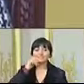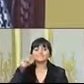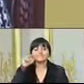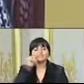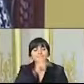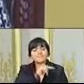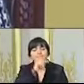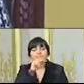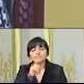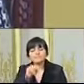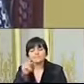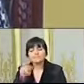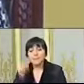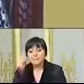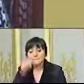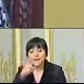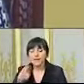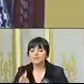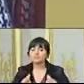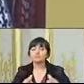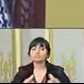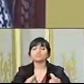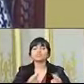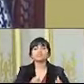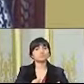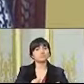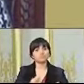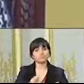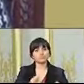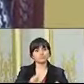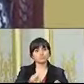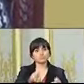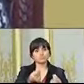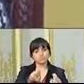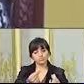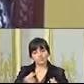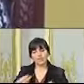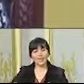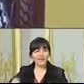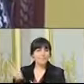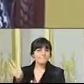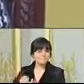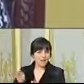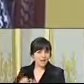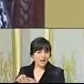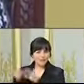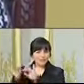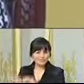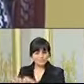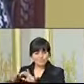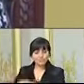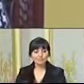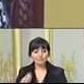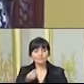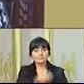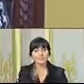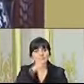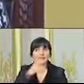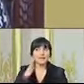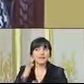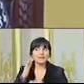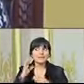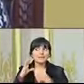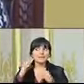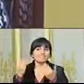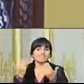territorio para que de manera inmediata se puedan recibir sus documentos y llegar en el momento oportuno en no más de